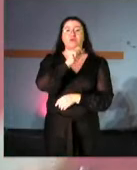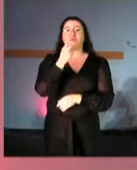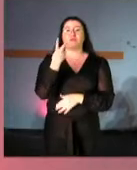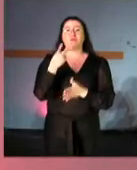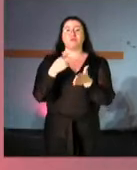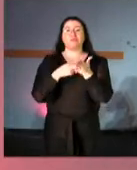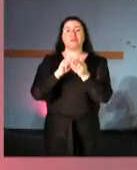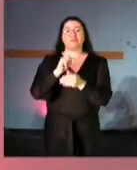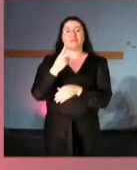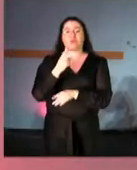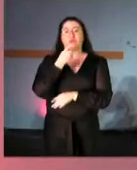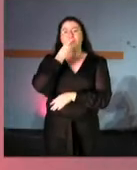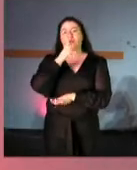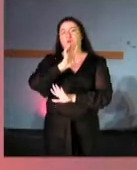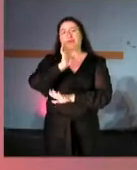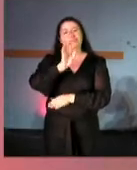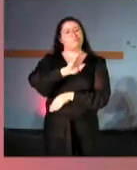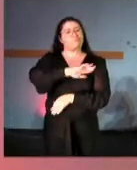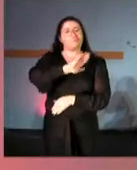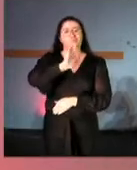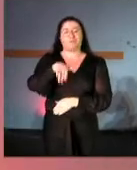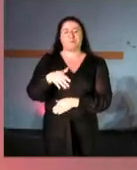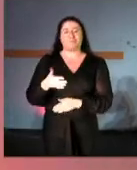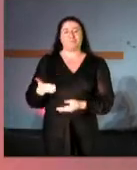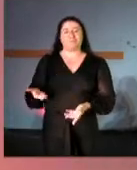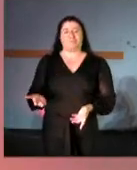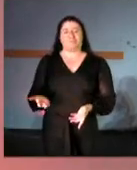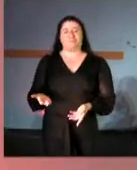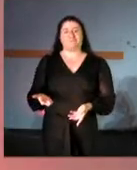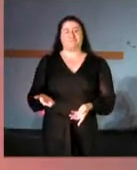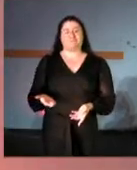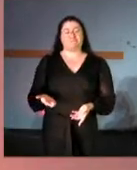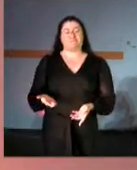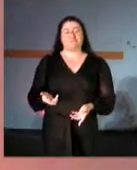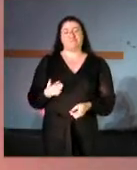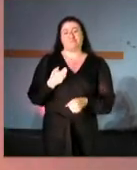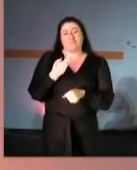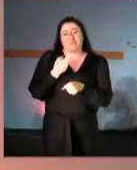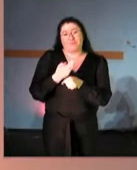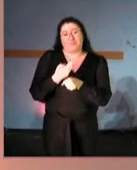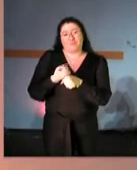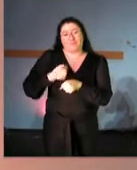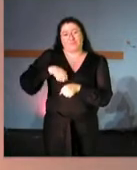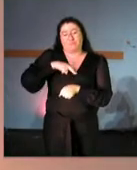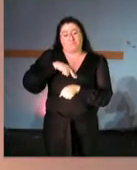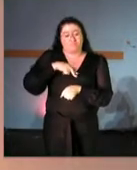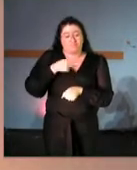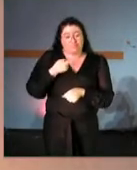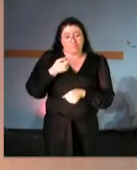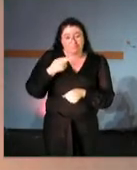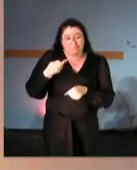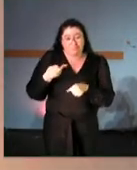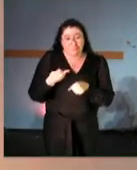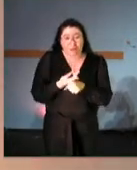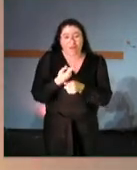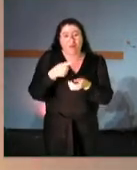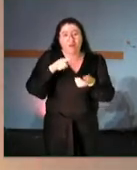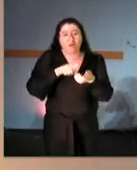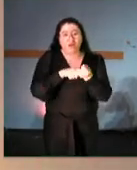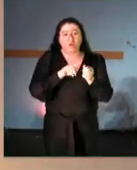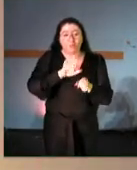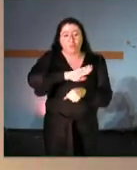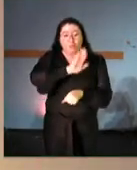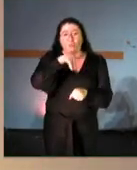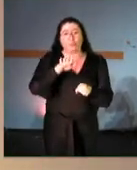fue dada la noticia de que había fallecido, sin que hasta el momento tengamos claro cómo fue